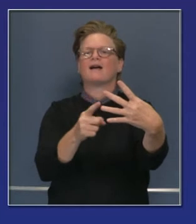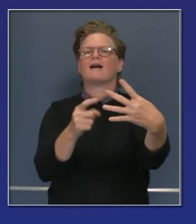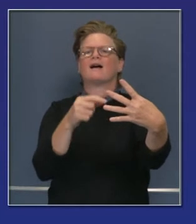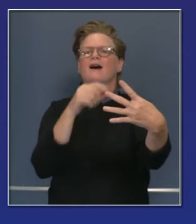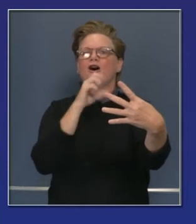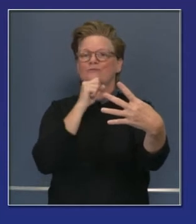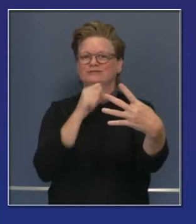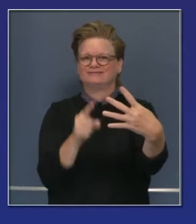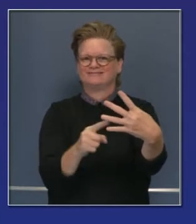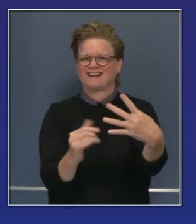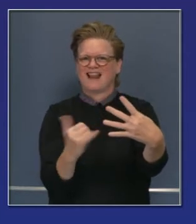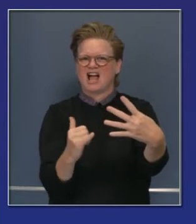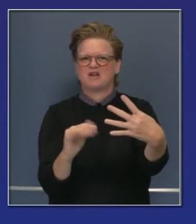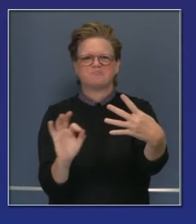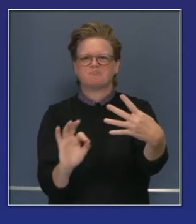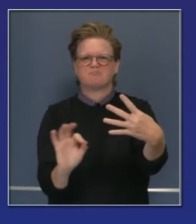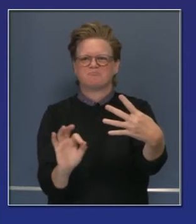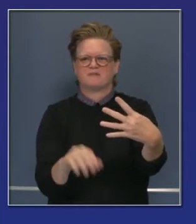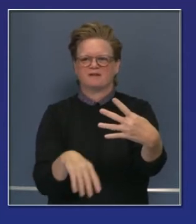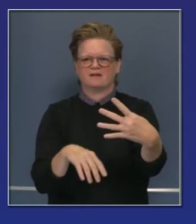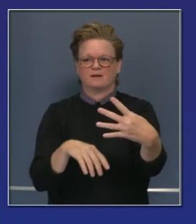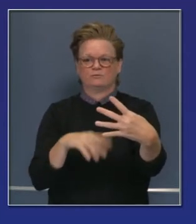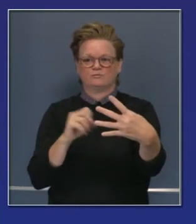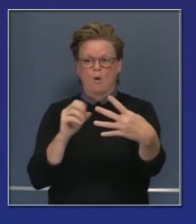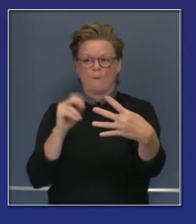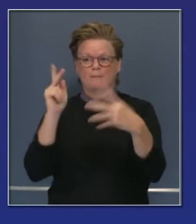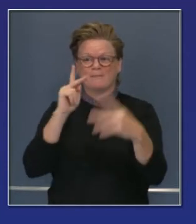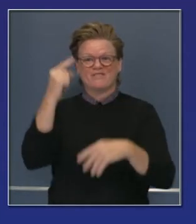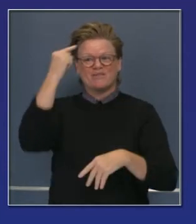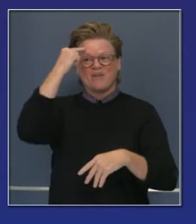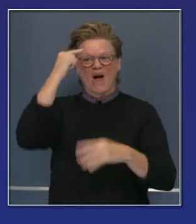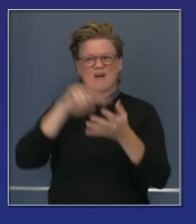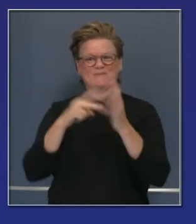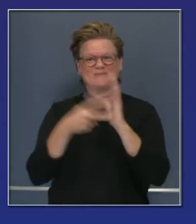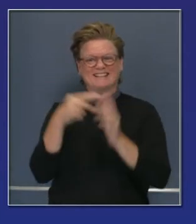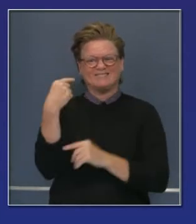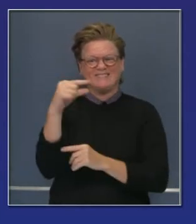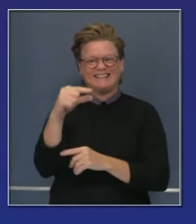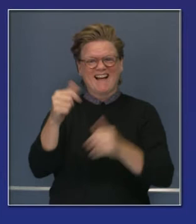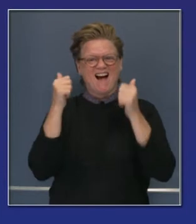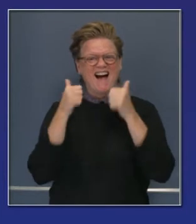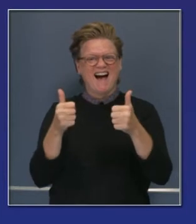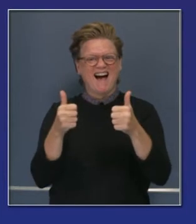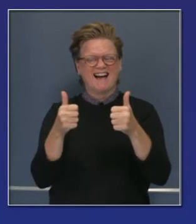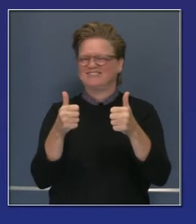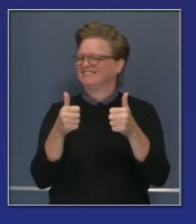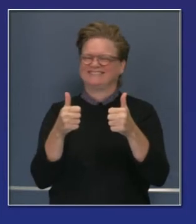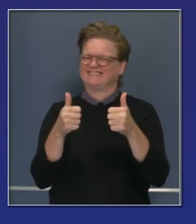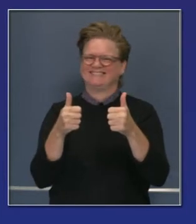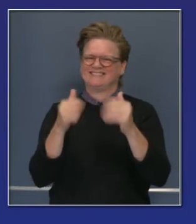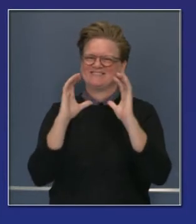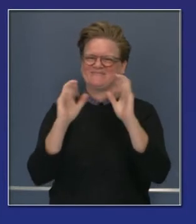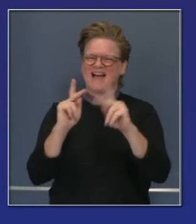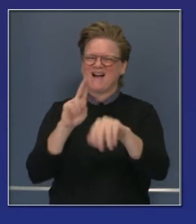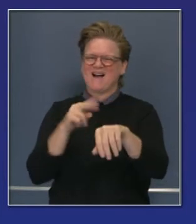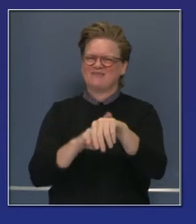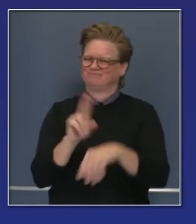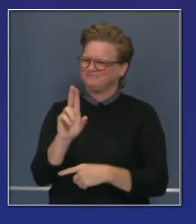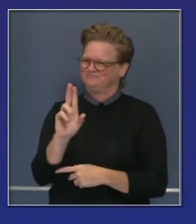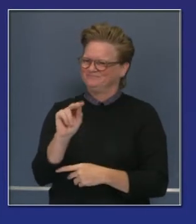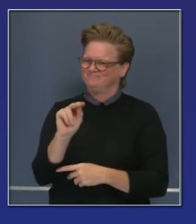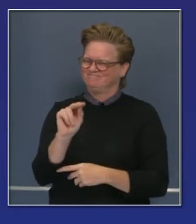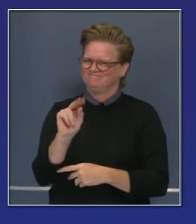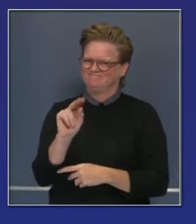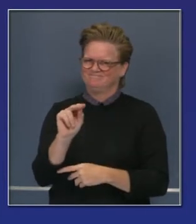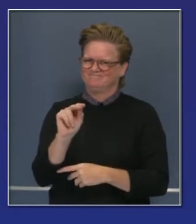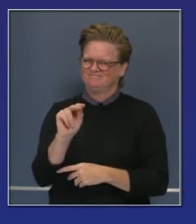verde porque no creemos que hay una luz verde que dice vaya, avance a cómo estaban las cosas antes